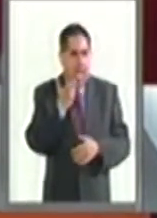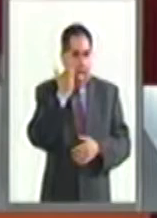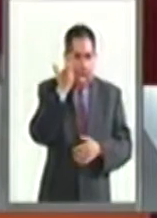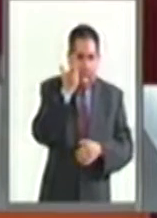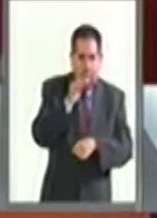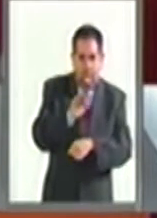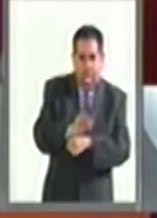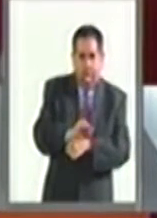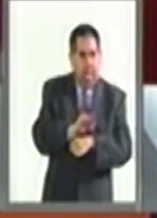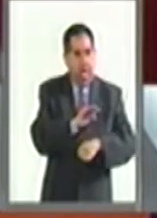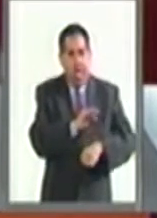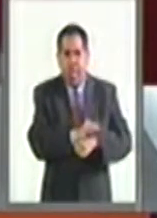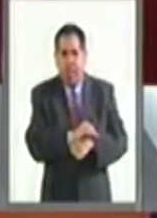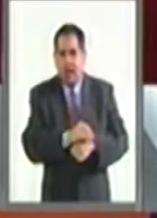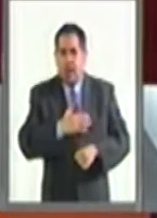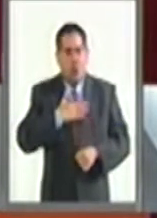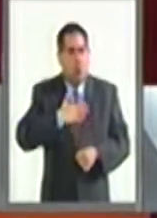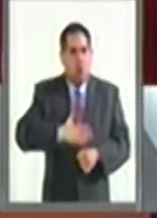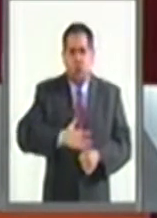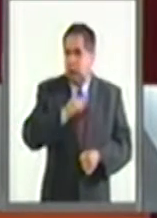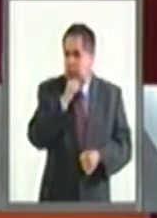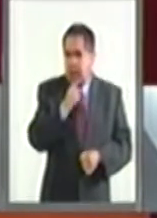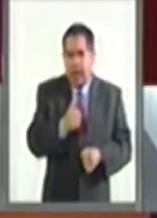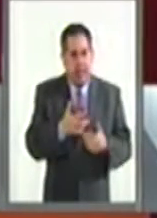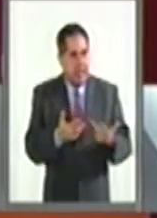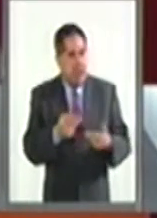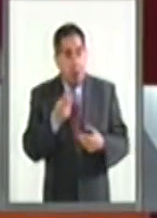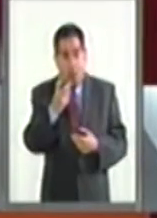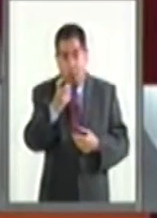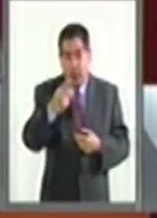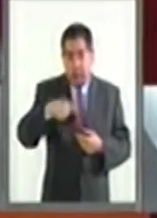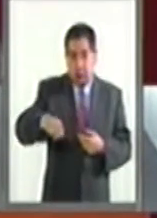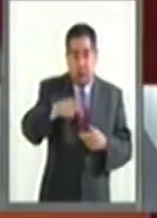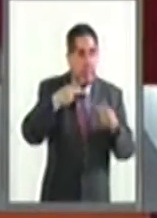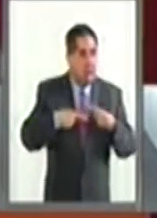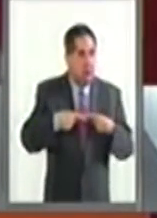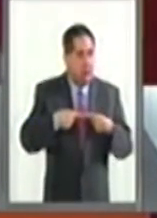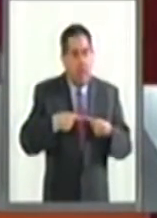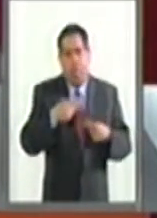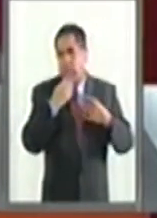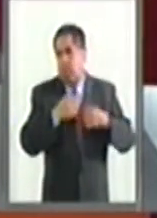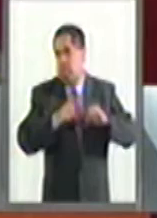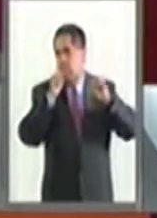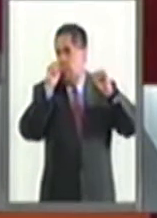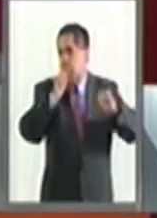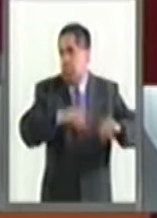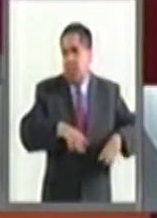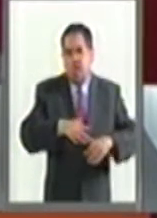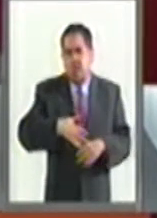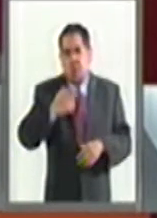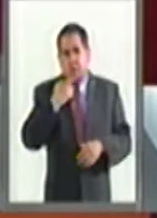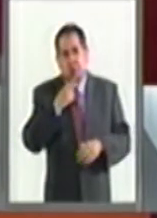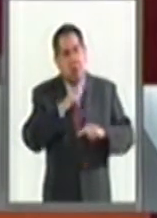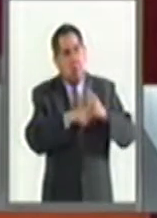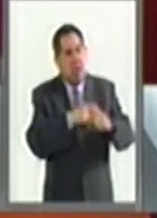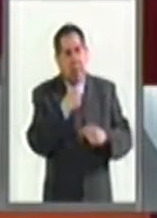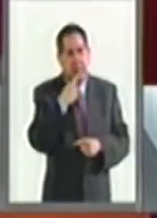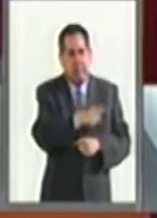parciales e injustos, razón por la cual la gente prefiere no hacer uso de los